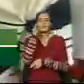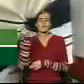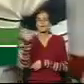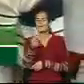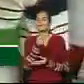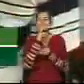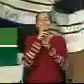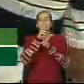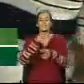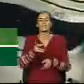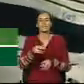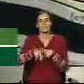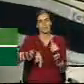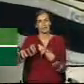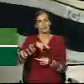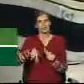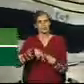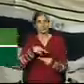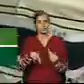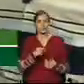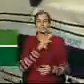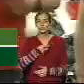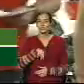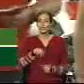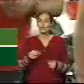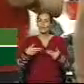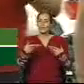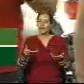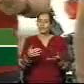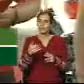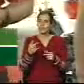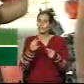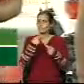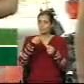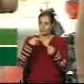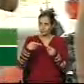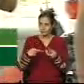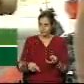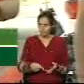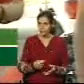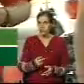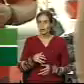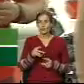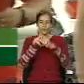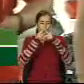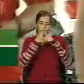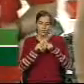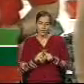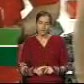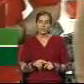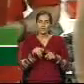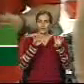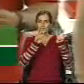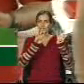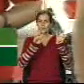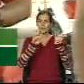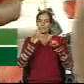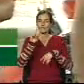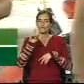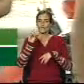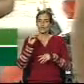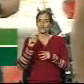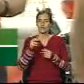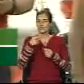la respuesta de la revolución. Estamos entregando los instrumentos para un total de